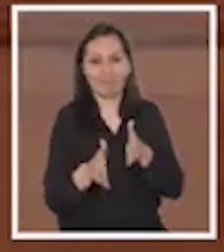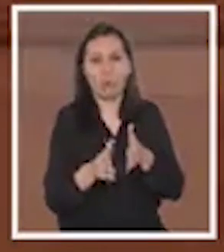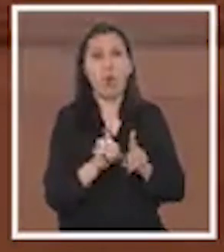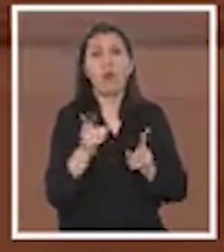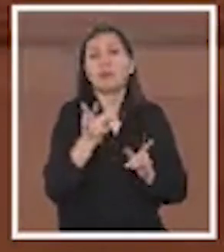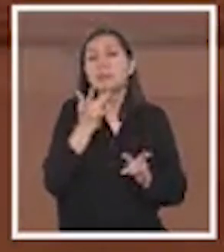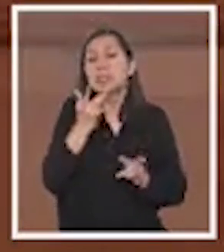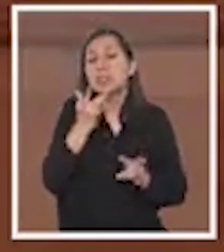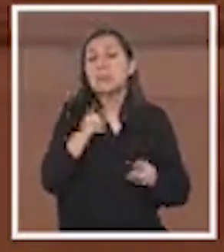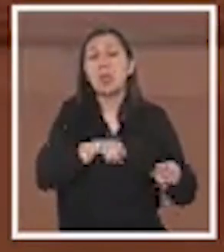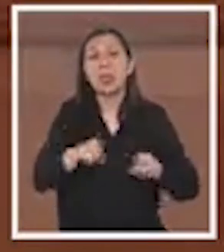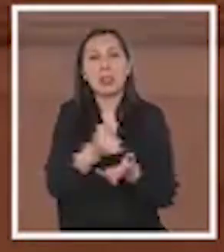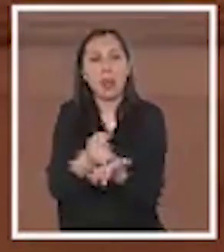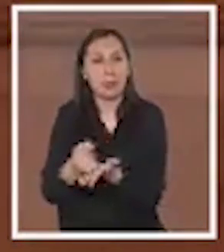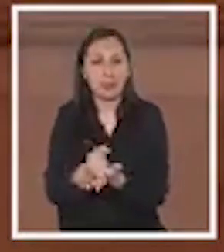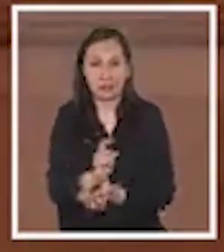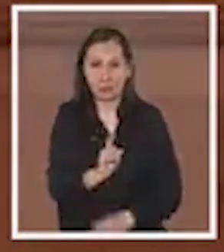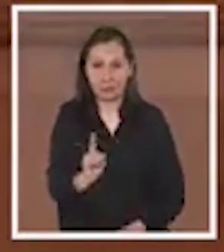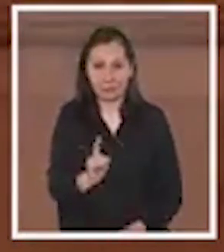trámite.